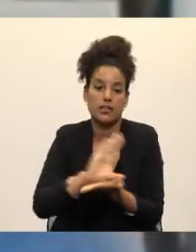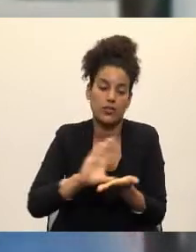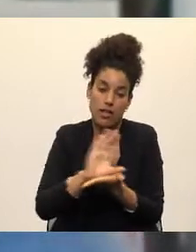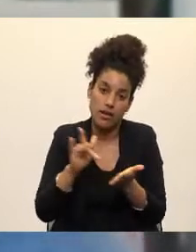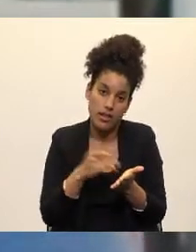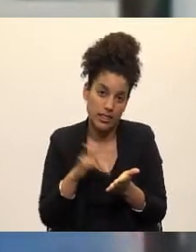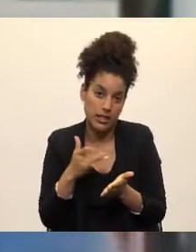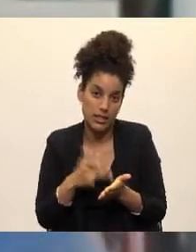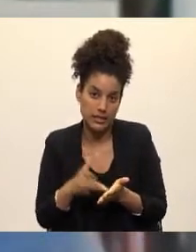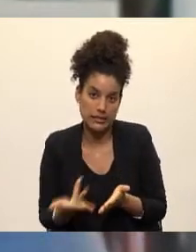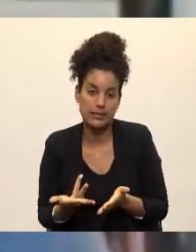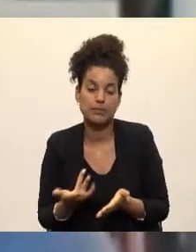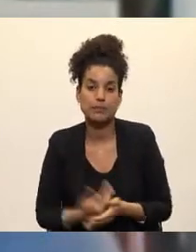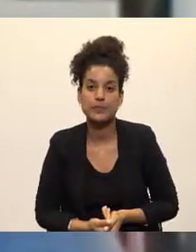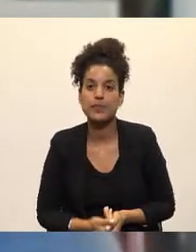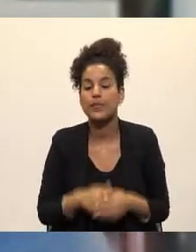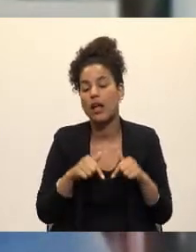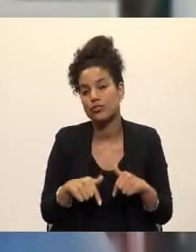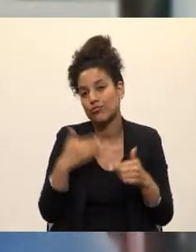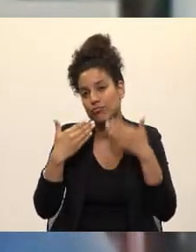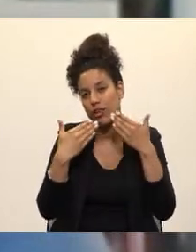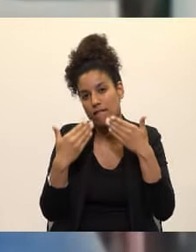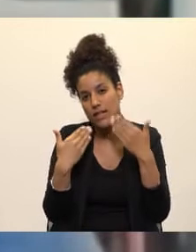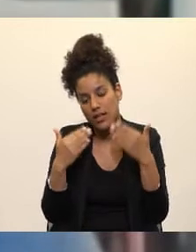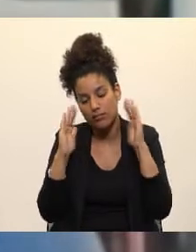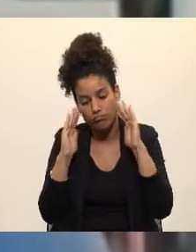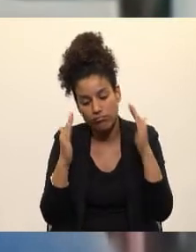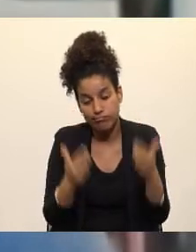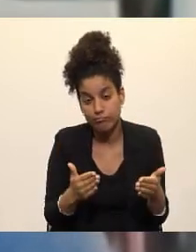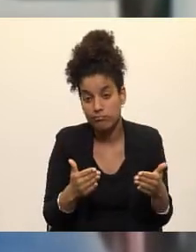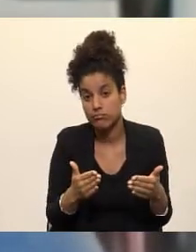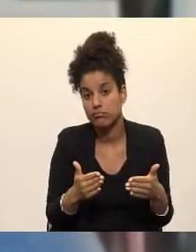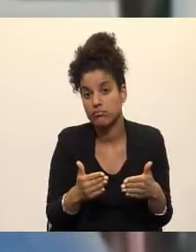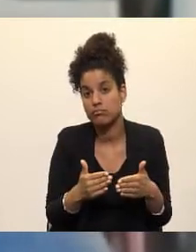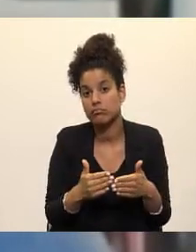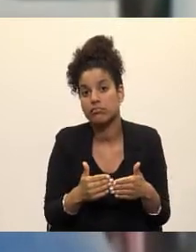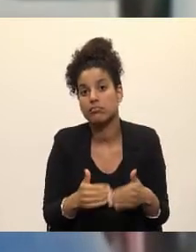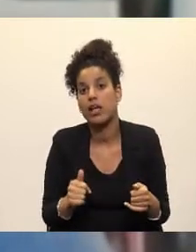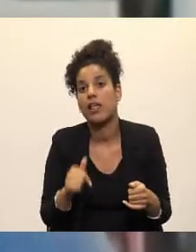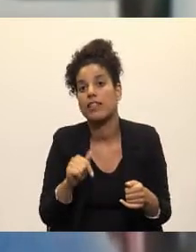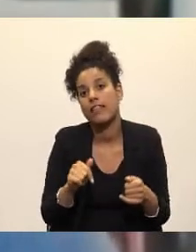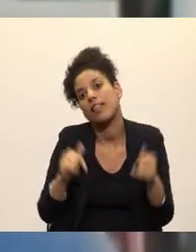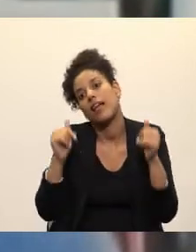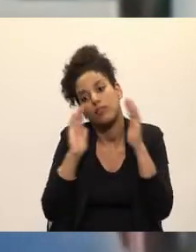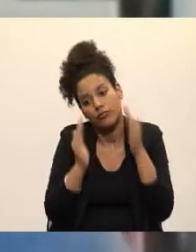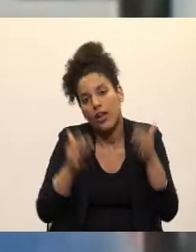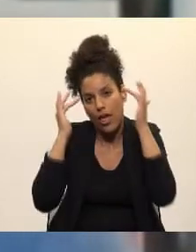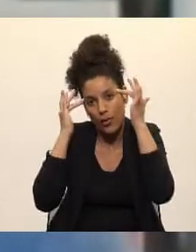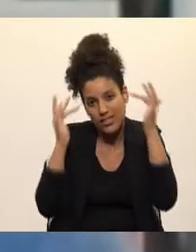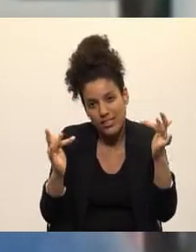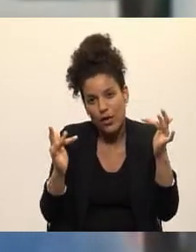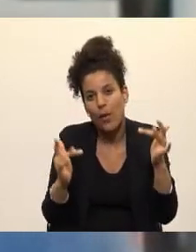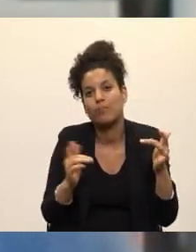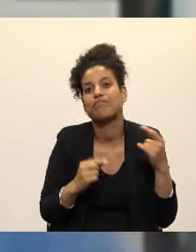nos han tocado, yo voy a hablar fundamentalmente desde las variables más educativas, pero que de